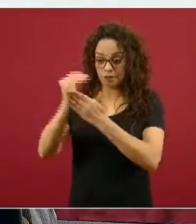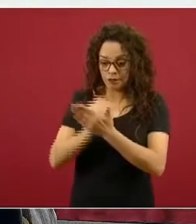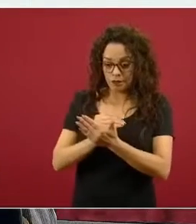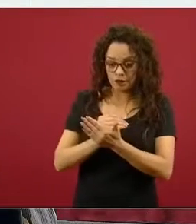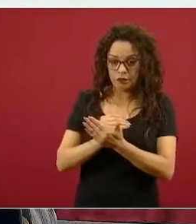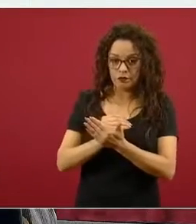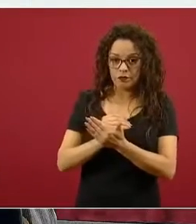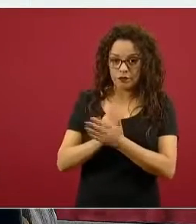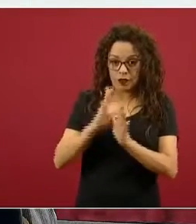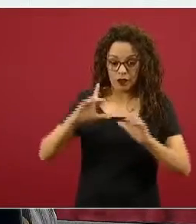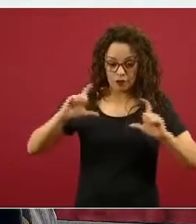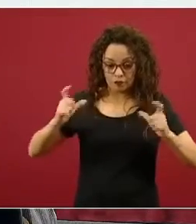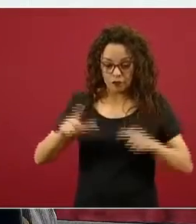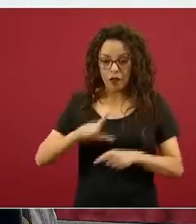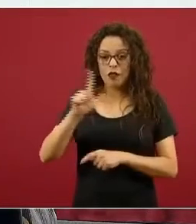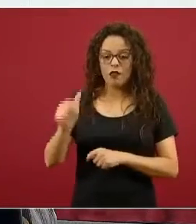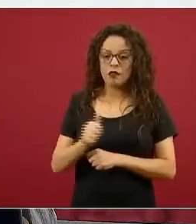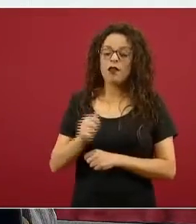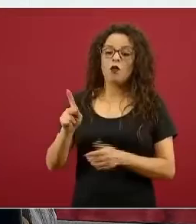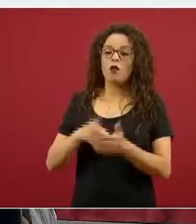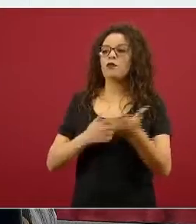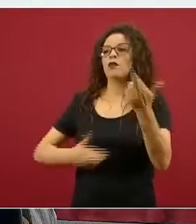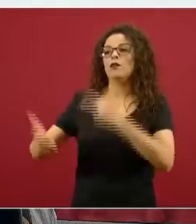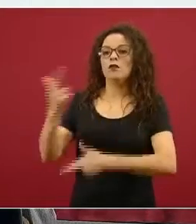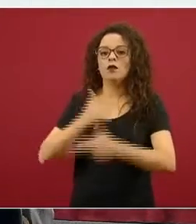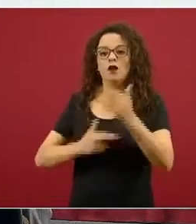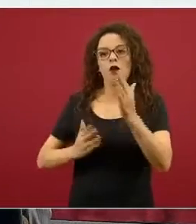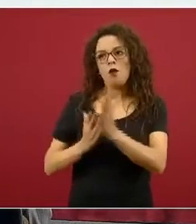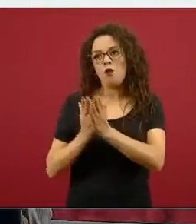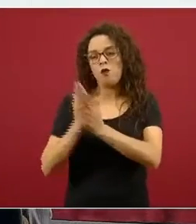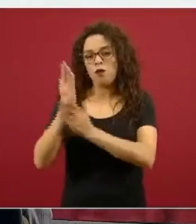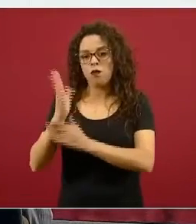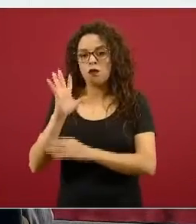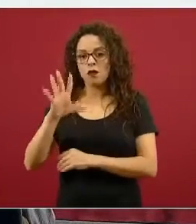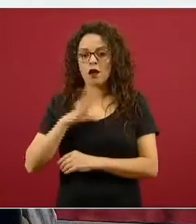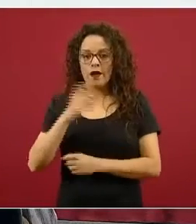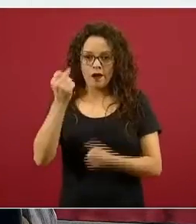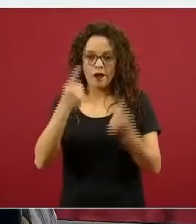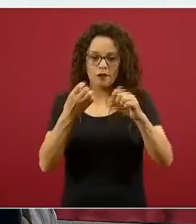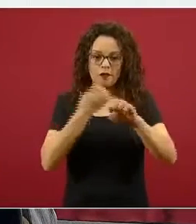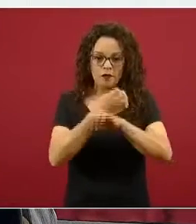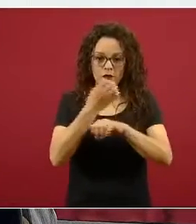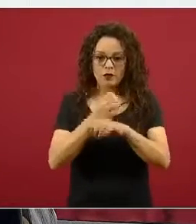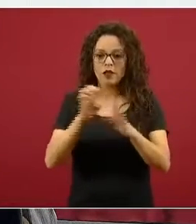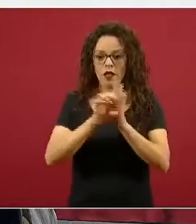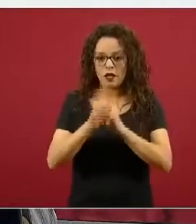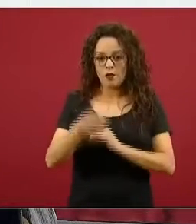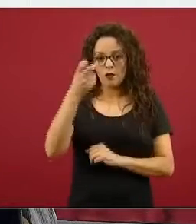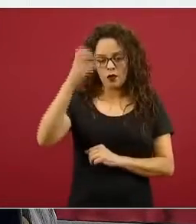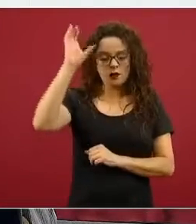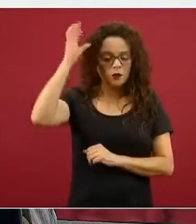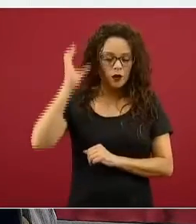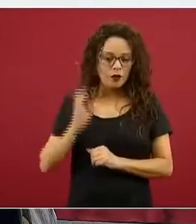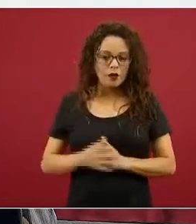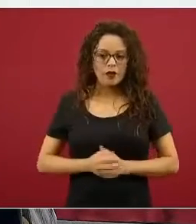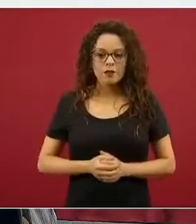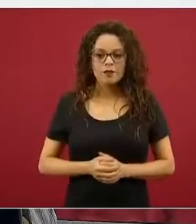esto, hay estados donde claramente están en una situación de rebrote, como puede ser el estado de Coahuila. La siguiente.